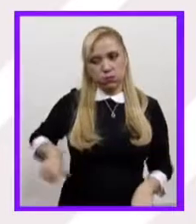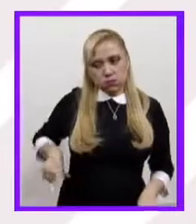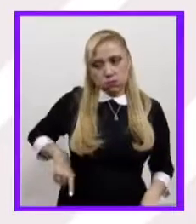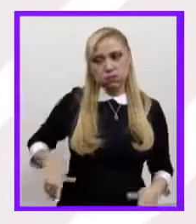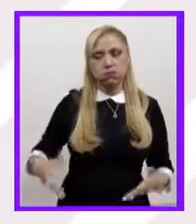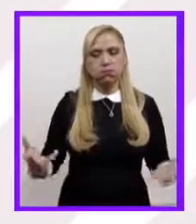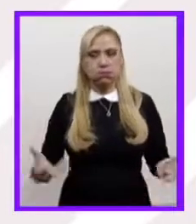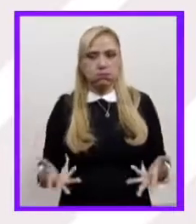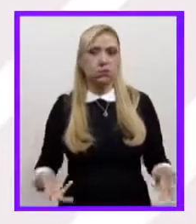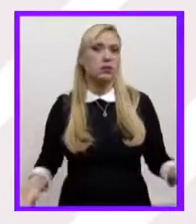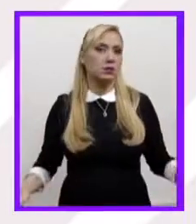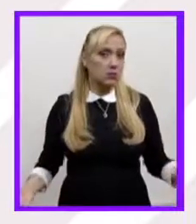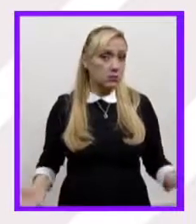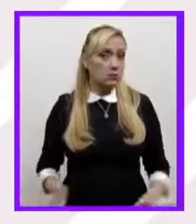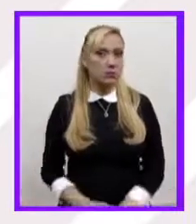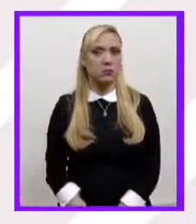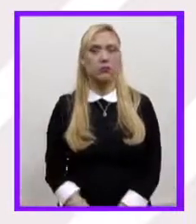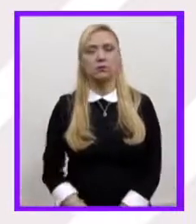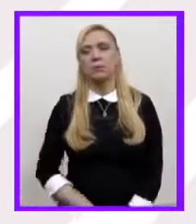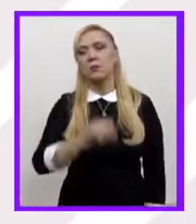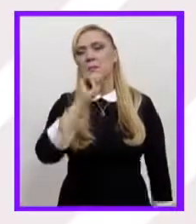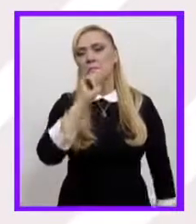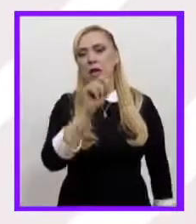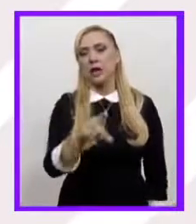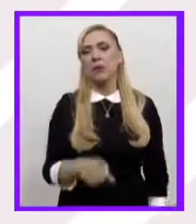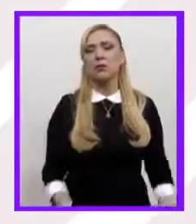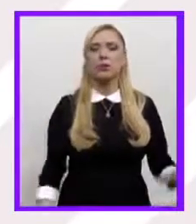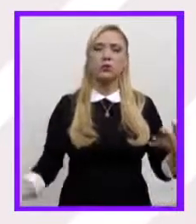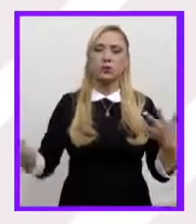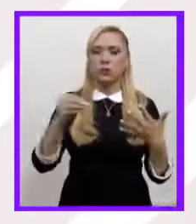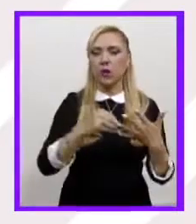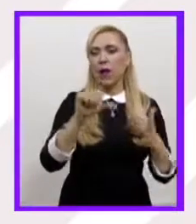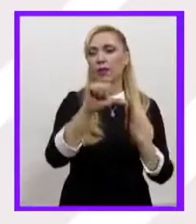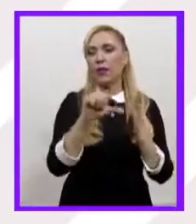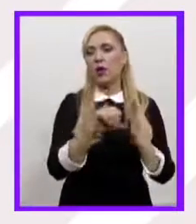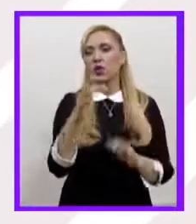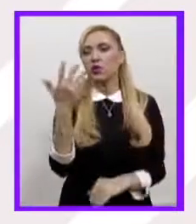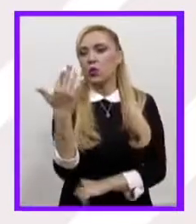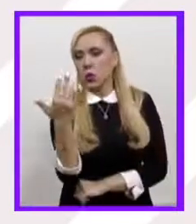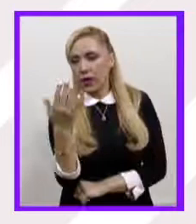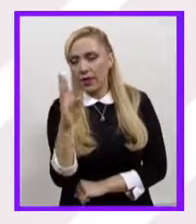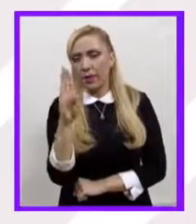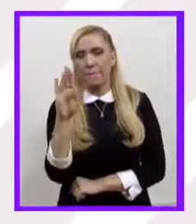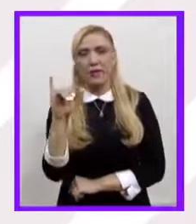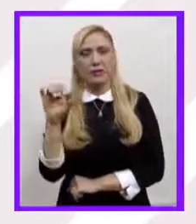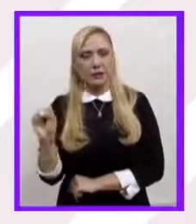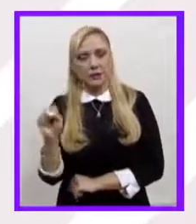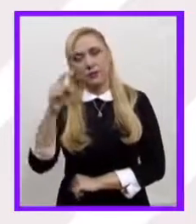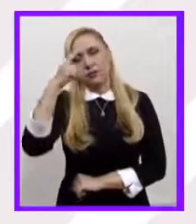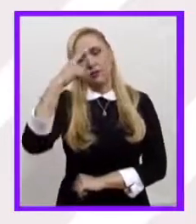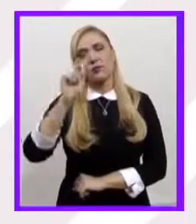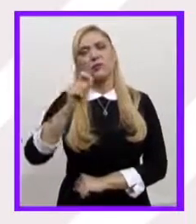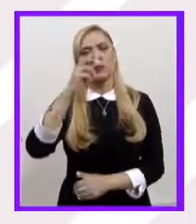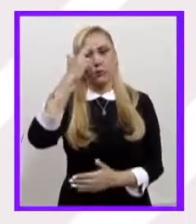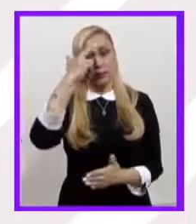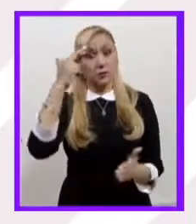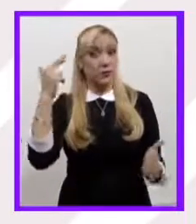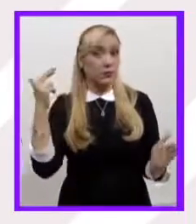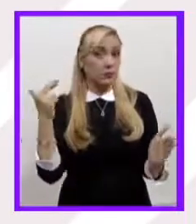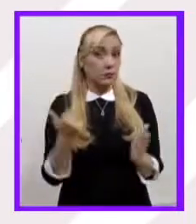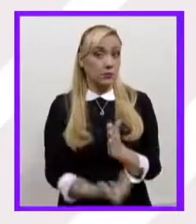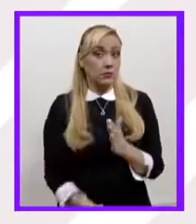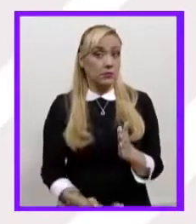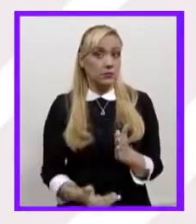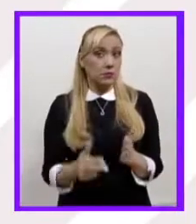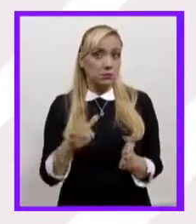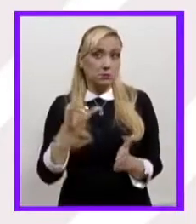o comisión. Al mismo tiempo estamos adicionando un artículo 50 bis, donde estamos considerando que es una falta administrativa